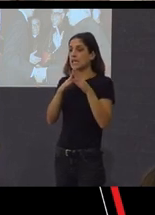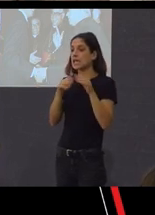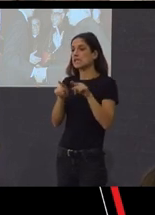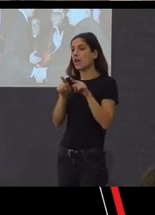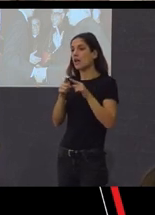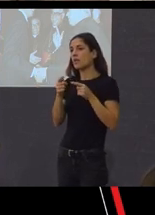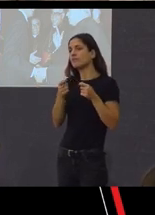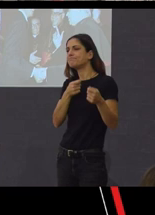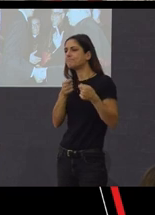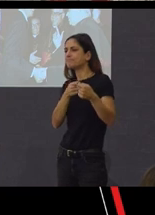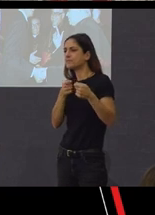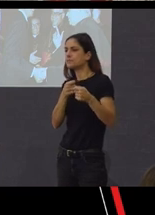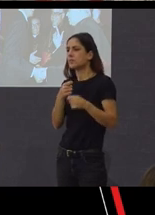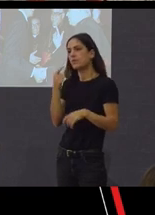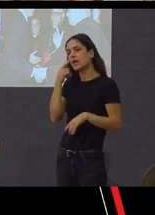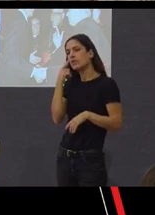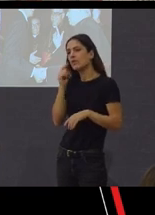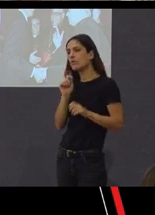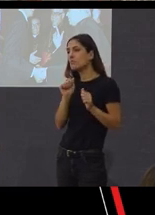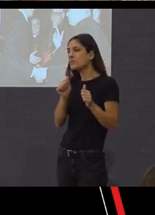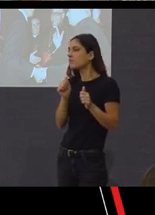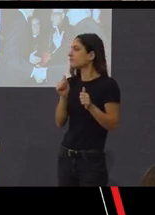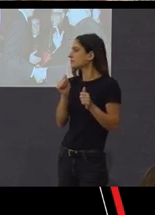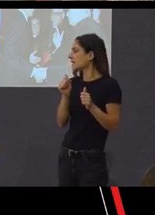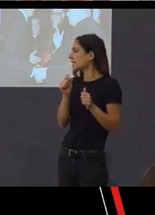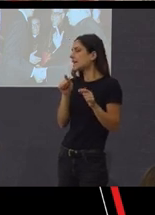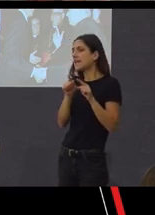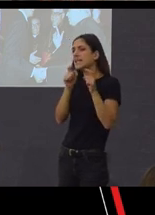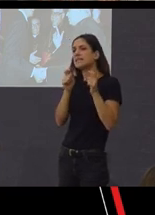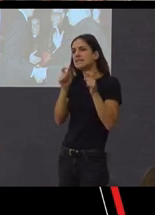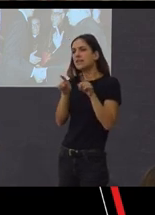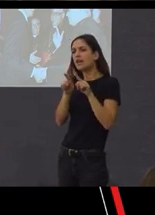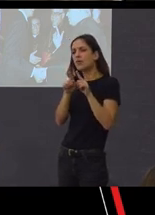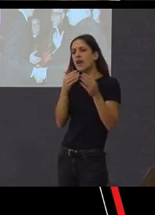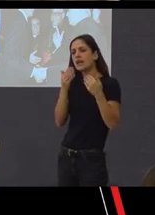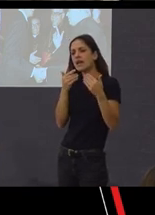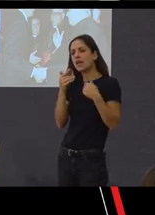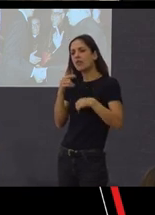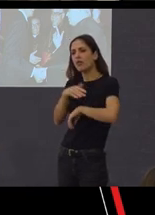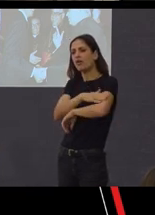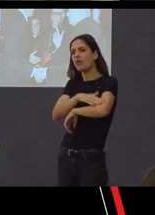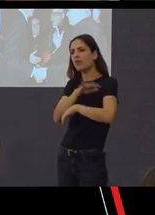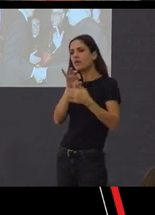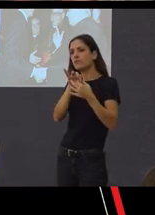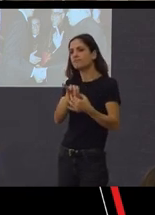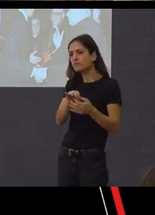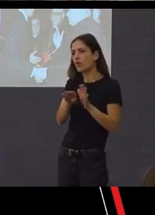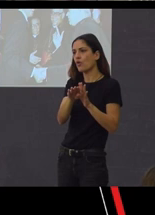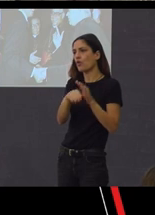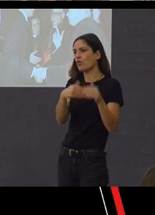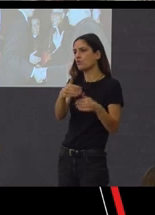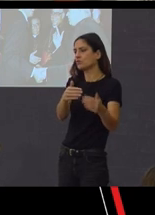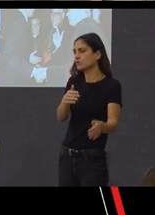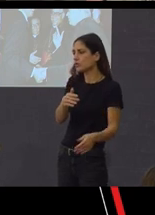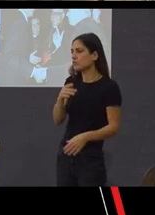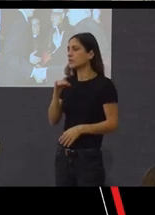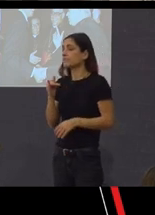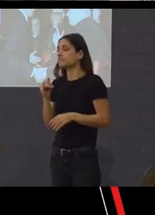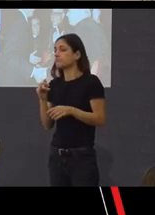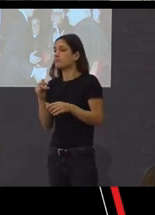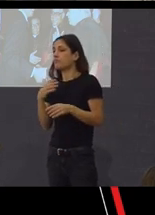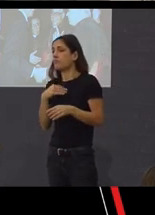momento, intentando non perder esa conexión co Estado, que é unha tradición de España, podríamos